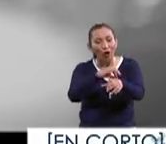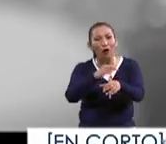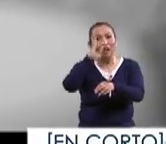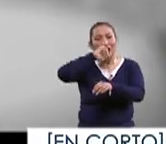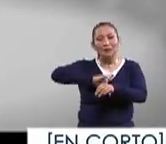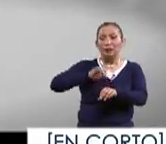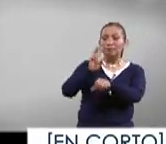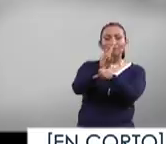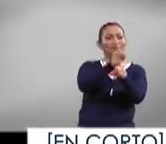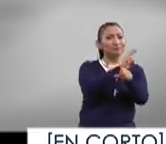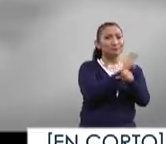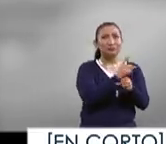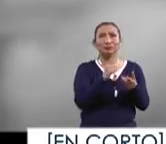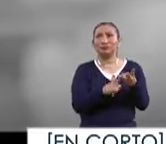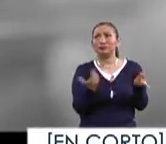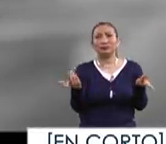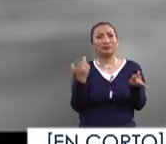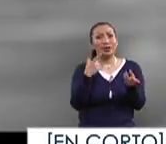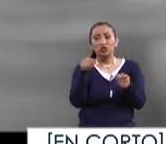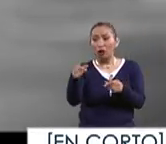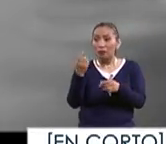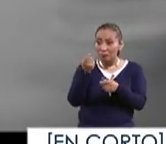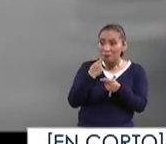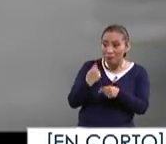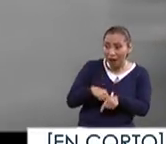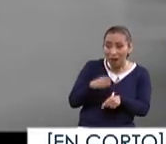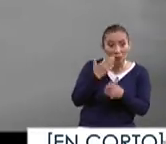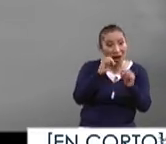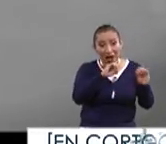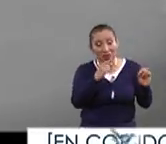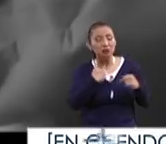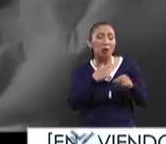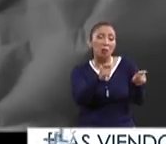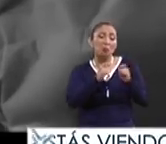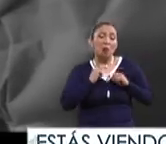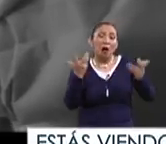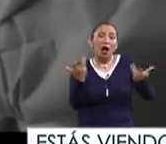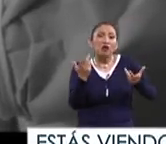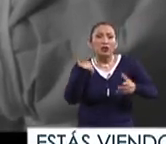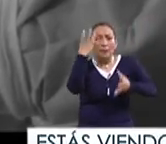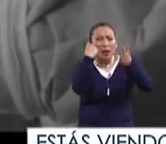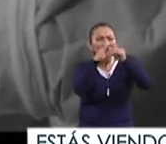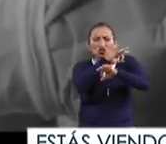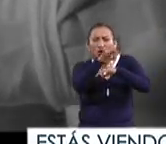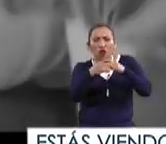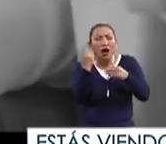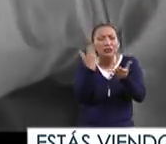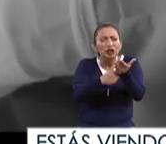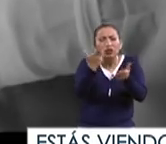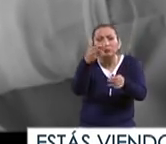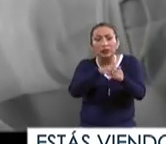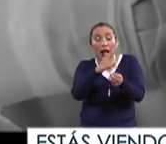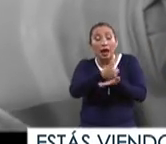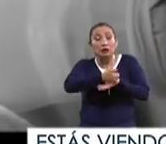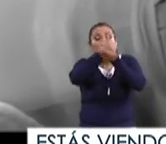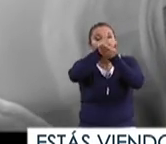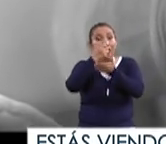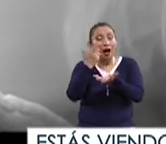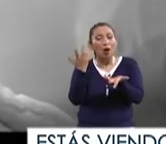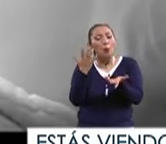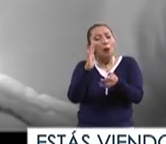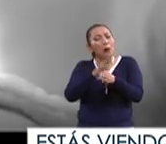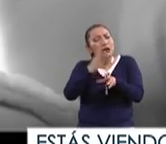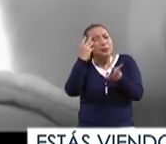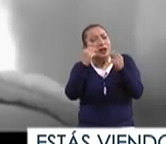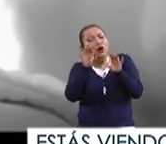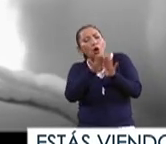jefe de guardia. Es decir, lo que tenía que hacer, si no había nadie, pues lo hacía yo. Y aprendí de todo. Eso me sirvió para tener una